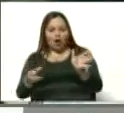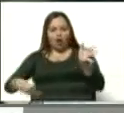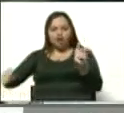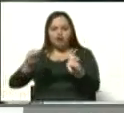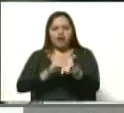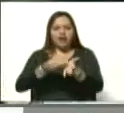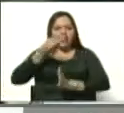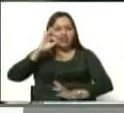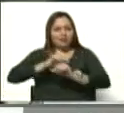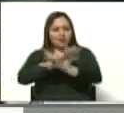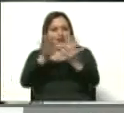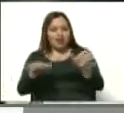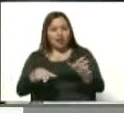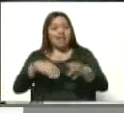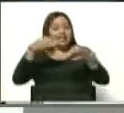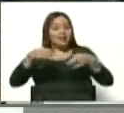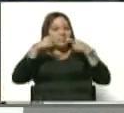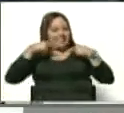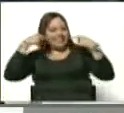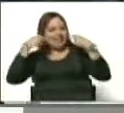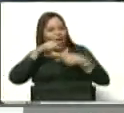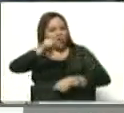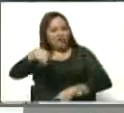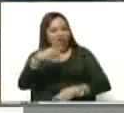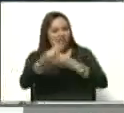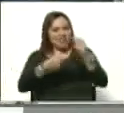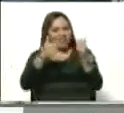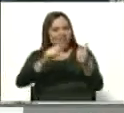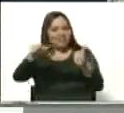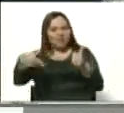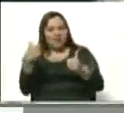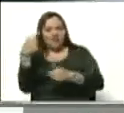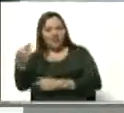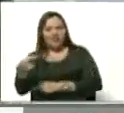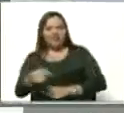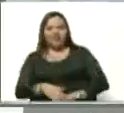entrega más de su programa Café en la Mañana, siempre con una sonrisa. El que obra bien le va bien. Será hasta mañana. Pasen todos una feliz tarde.